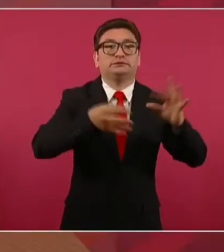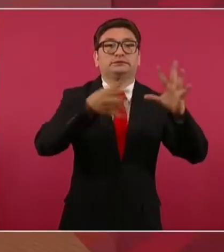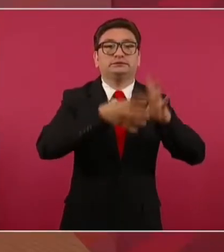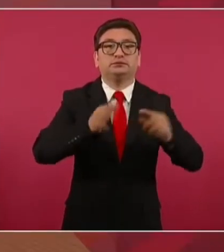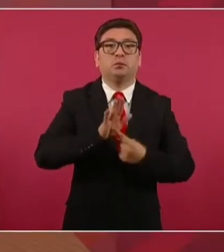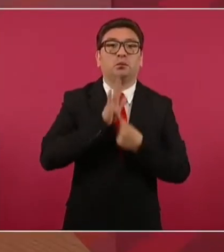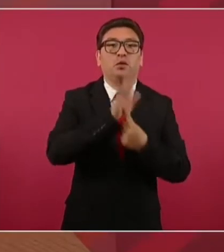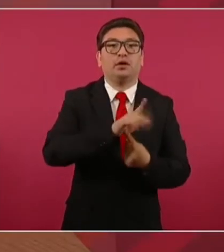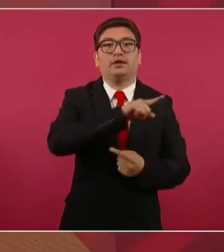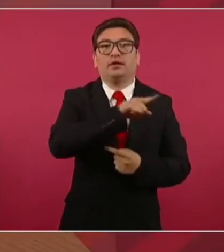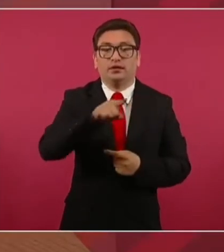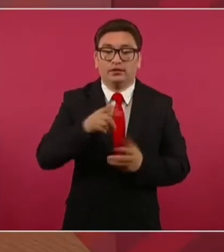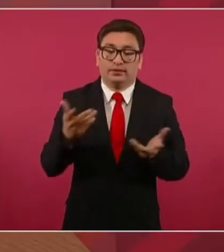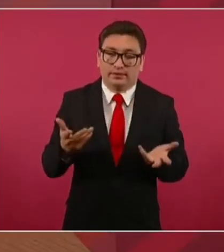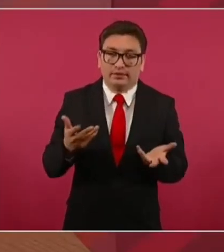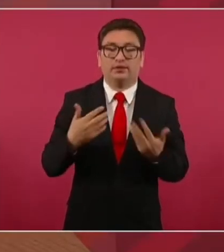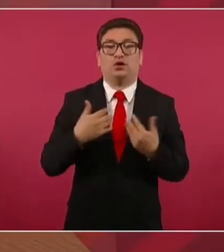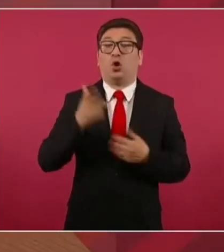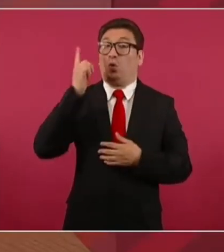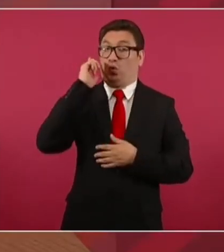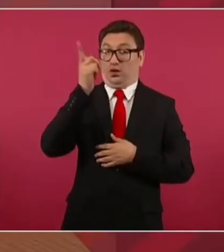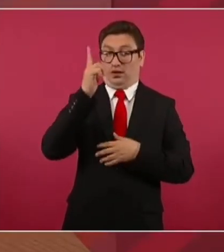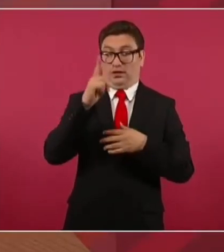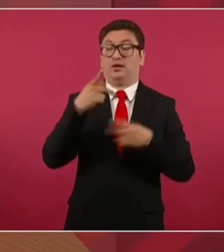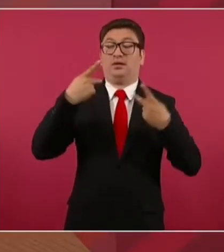Y ojalá y los maestros